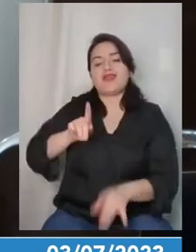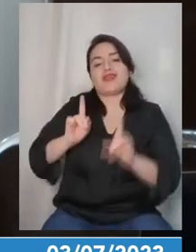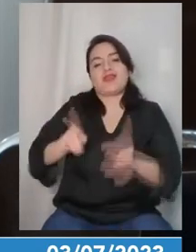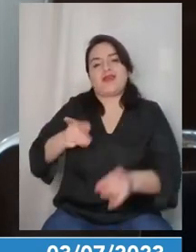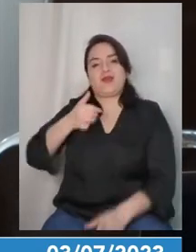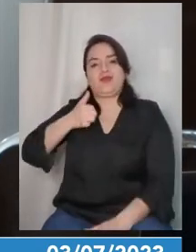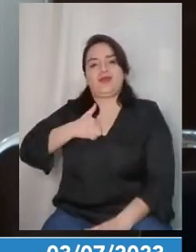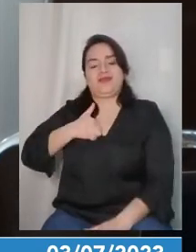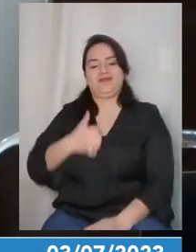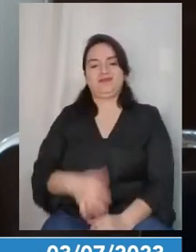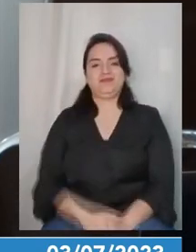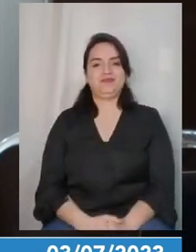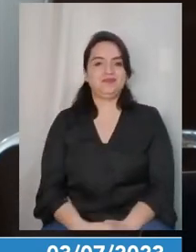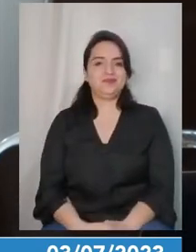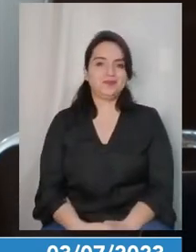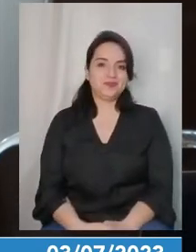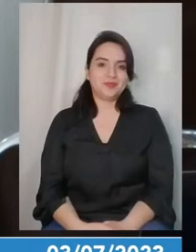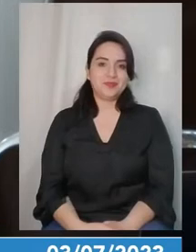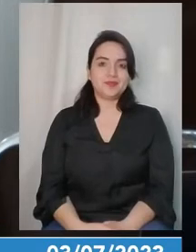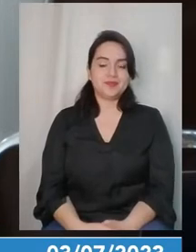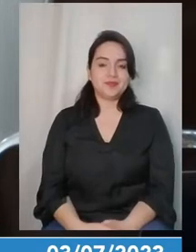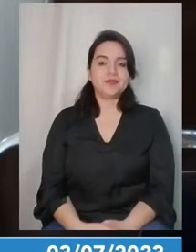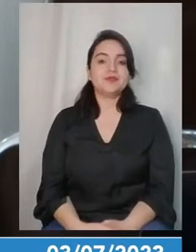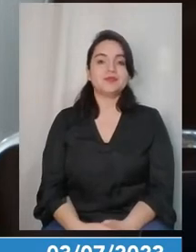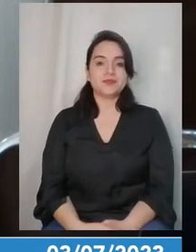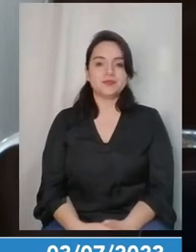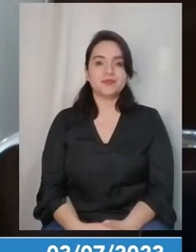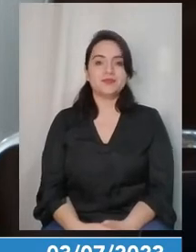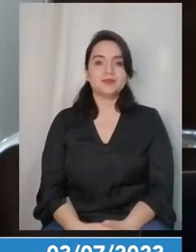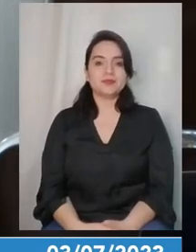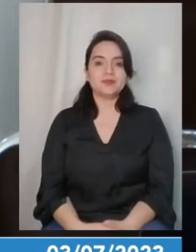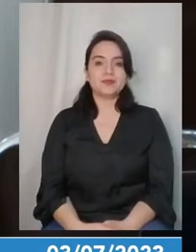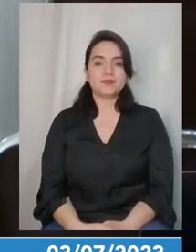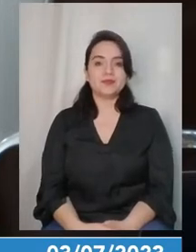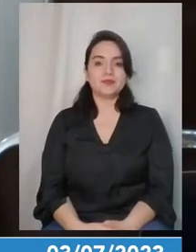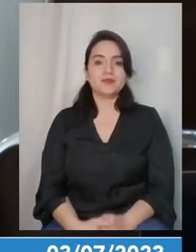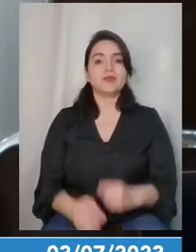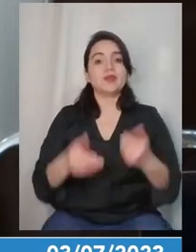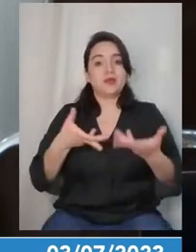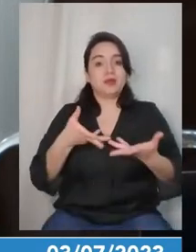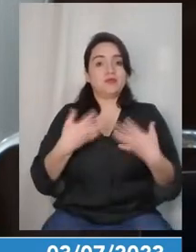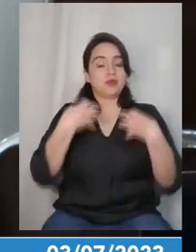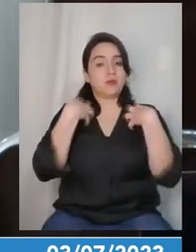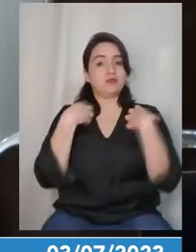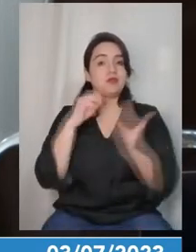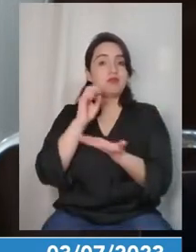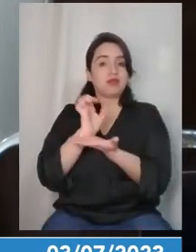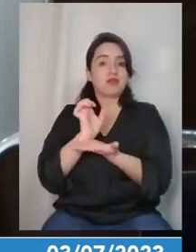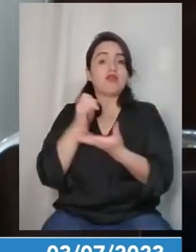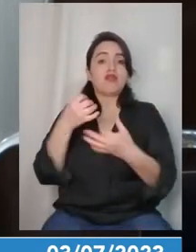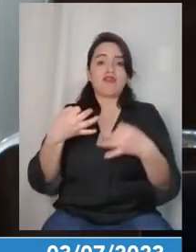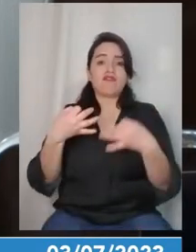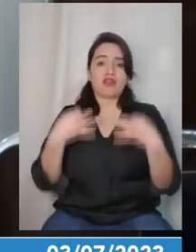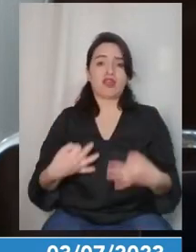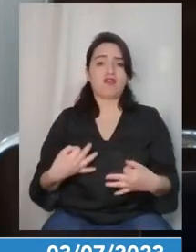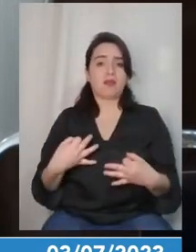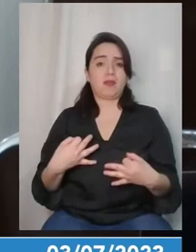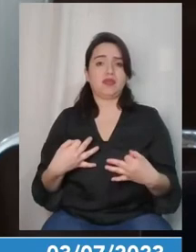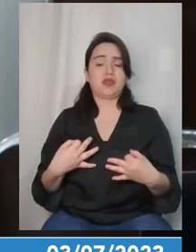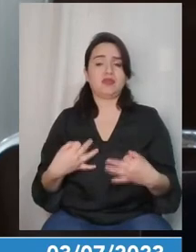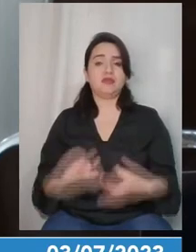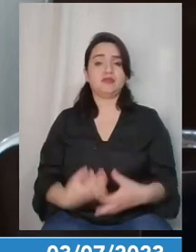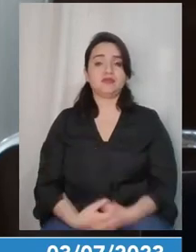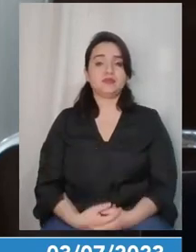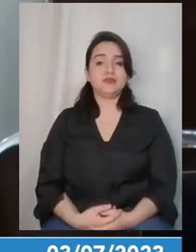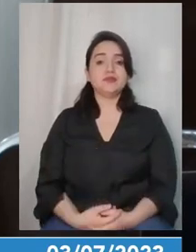la determinación de que este es un deber del Estado, efectivamente me parece que se podría dialogar o ampliar a este